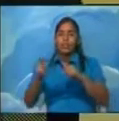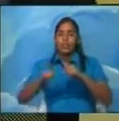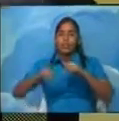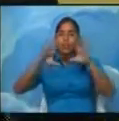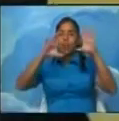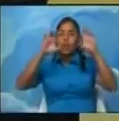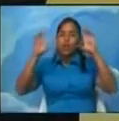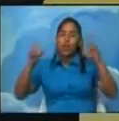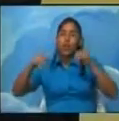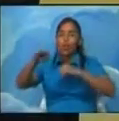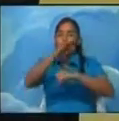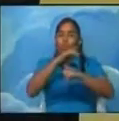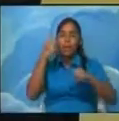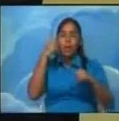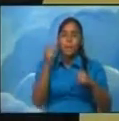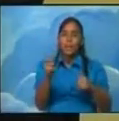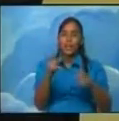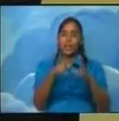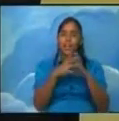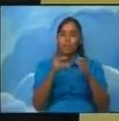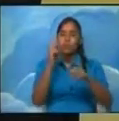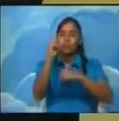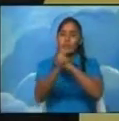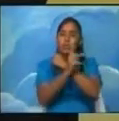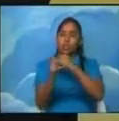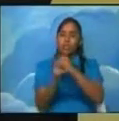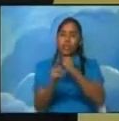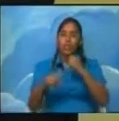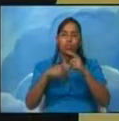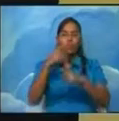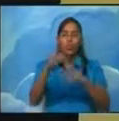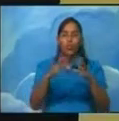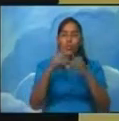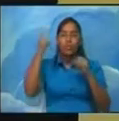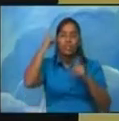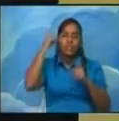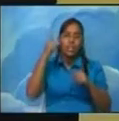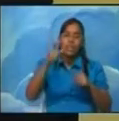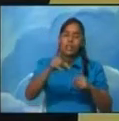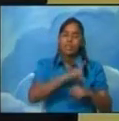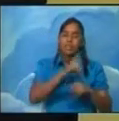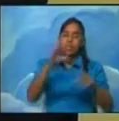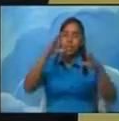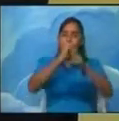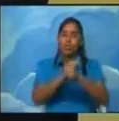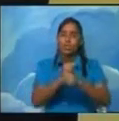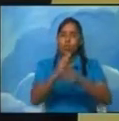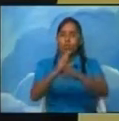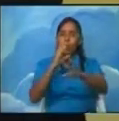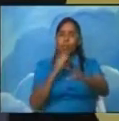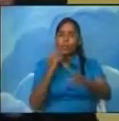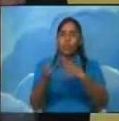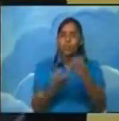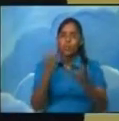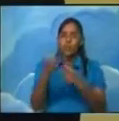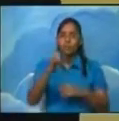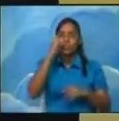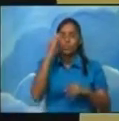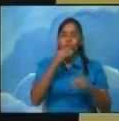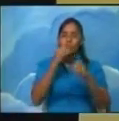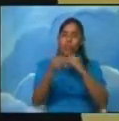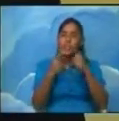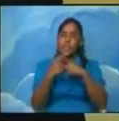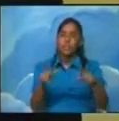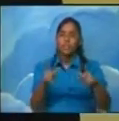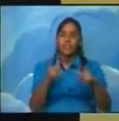los cubría para el Señor protegerlo durante el día y de noche una columna de fuego. Dios hace